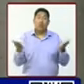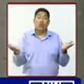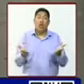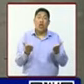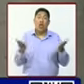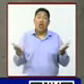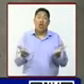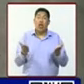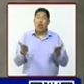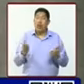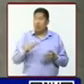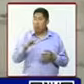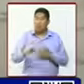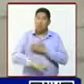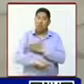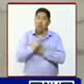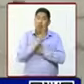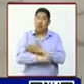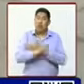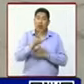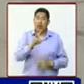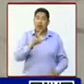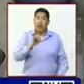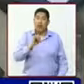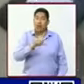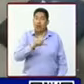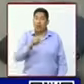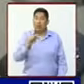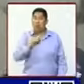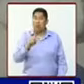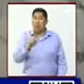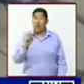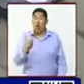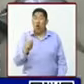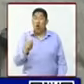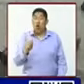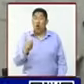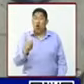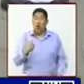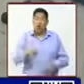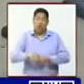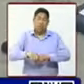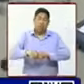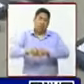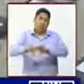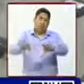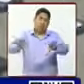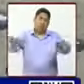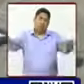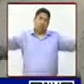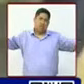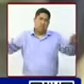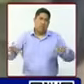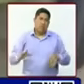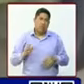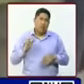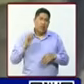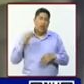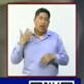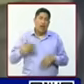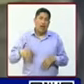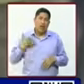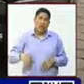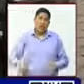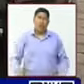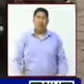final localidad fronteriza de Villazón, para posteriormente ser internada toda esta sustancia hacia el país vecino de la Argentina.